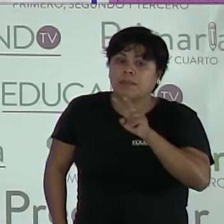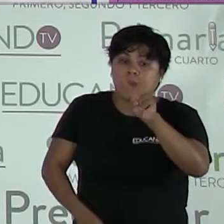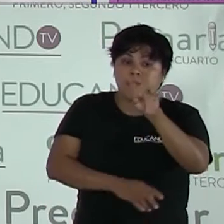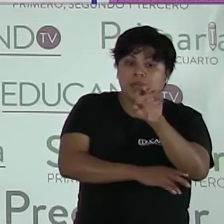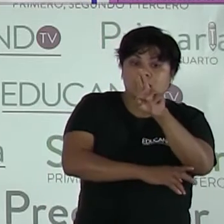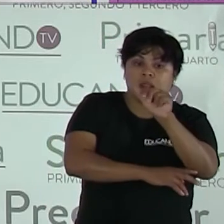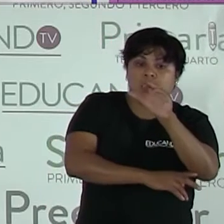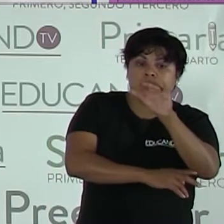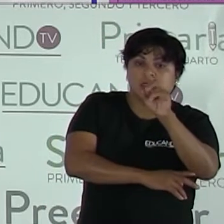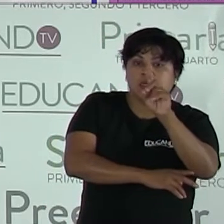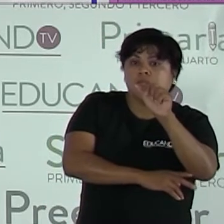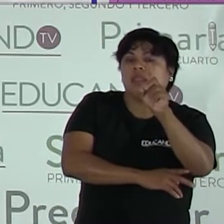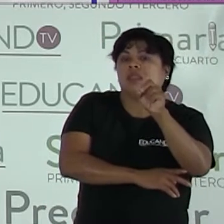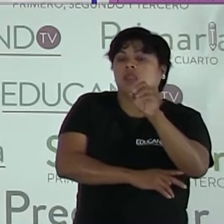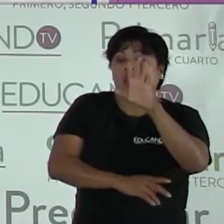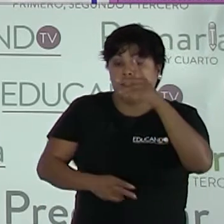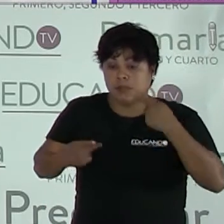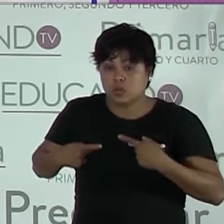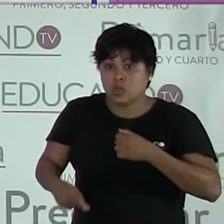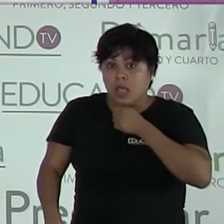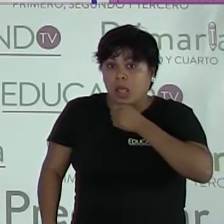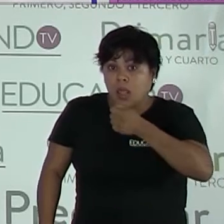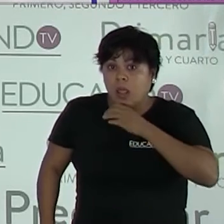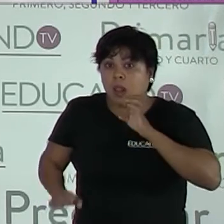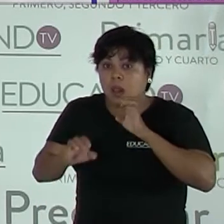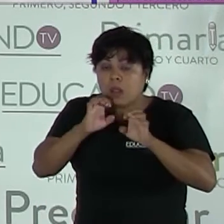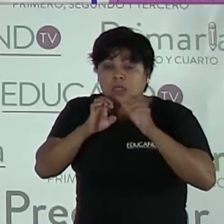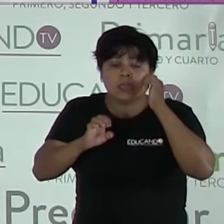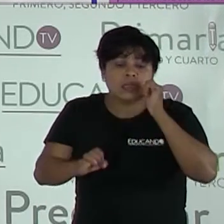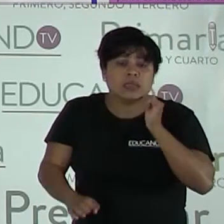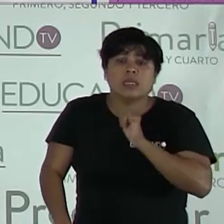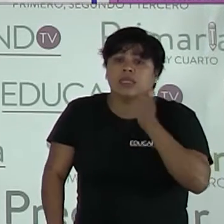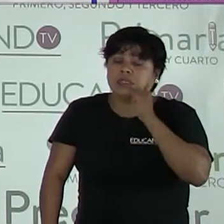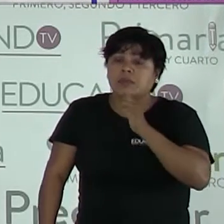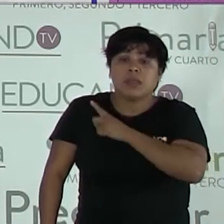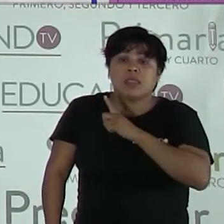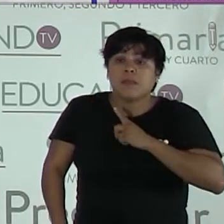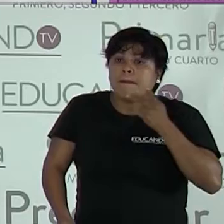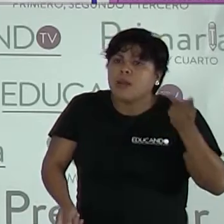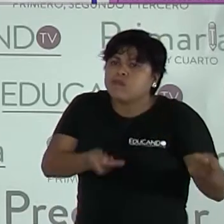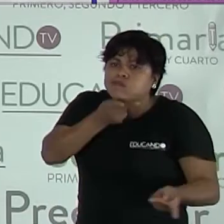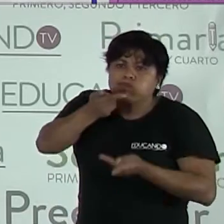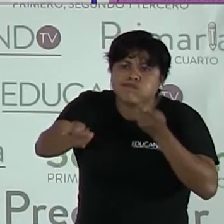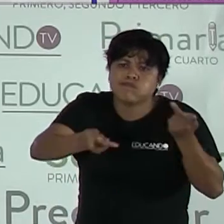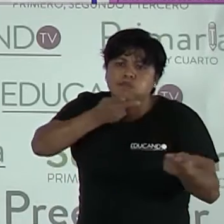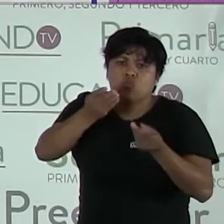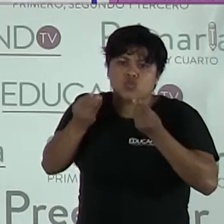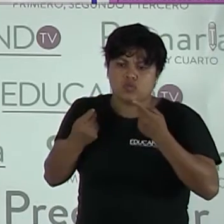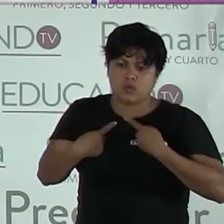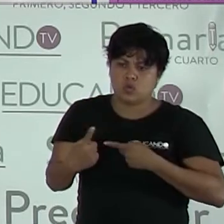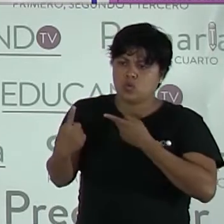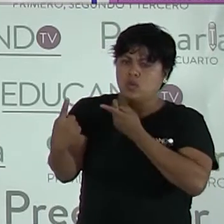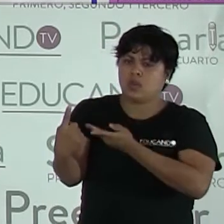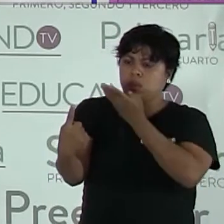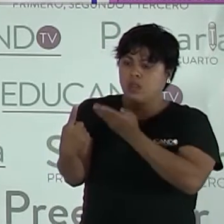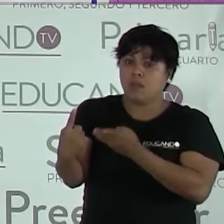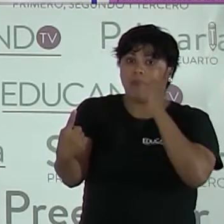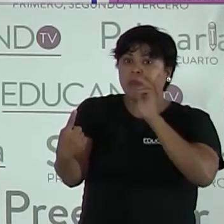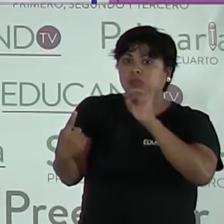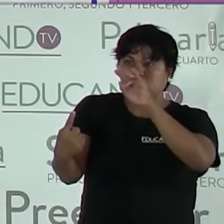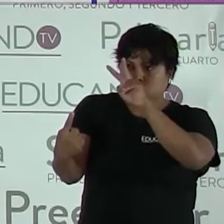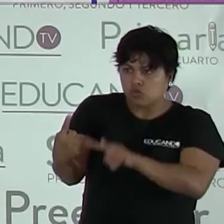verdadera. Bien, los reporteros tienen que preguntar mucho para saber si esa noticia fue verdadera y de manera